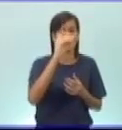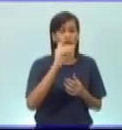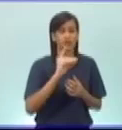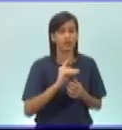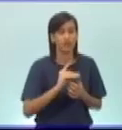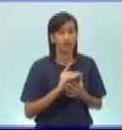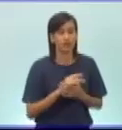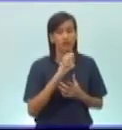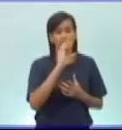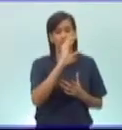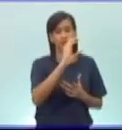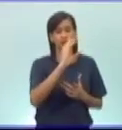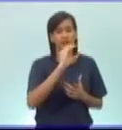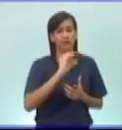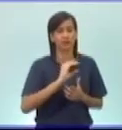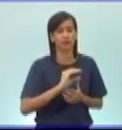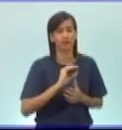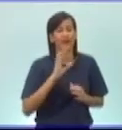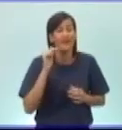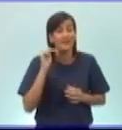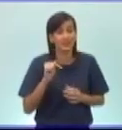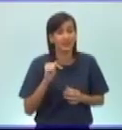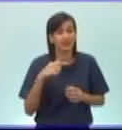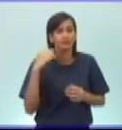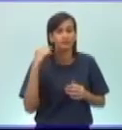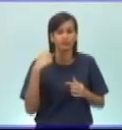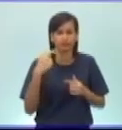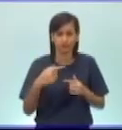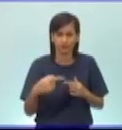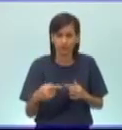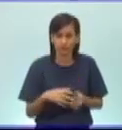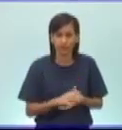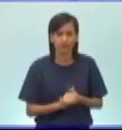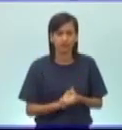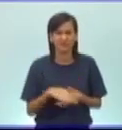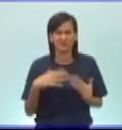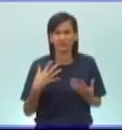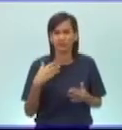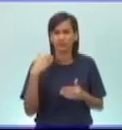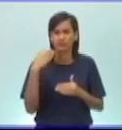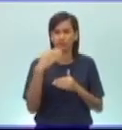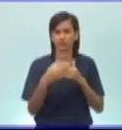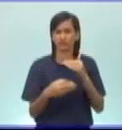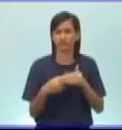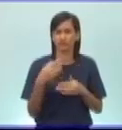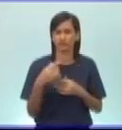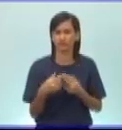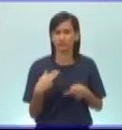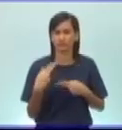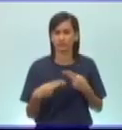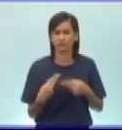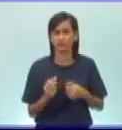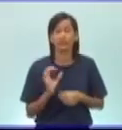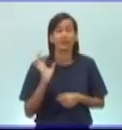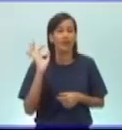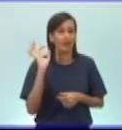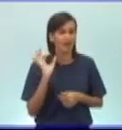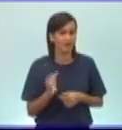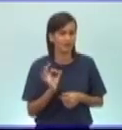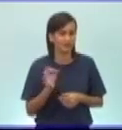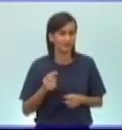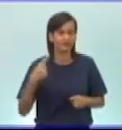y las centenas con las centenas y así sucesivamente. ¿Cuál es el procedimiento a seguir? El mismo que cuando